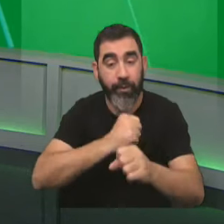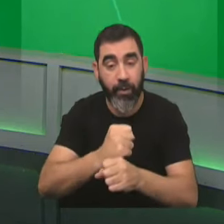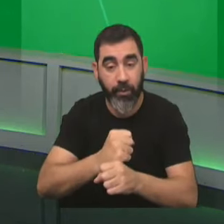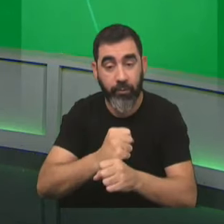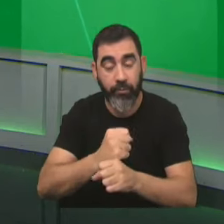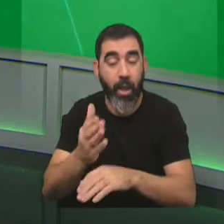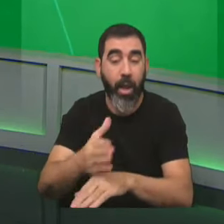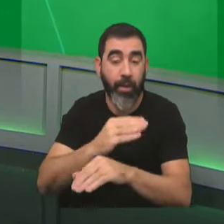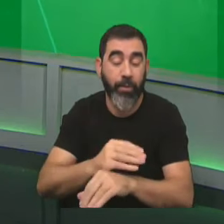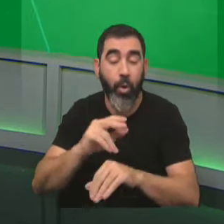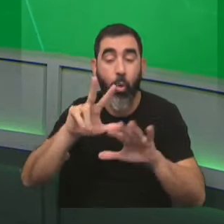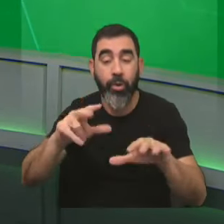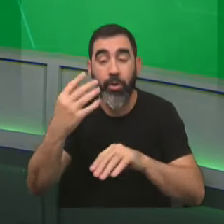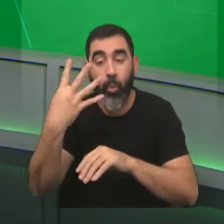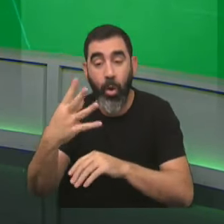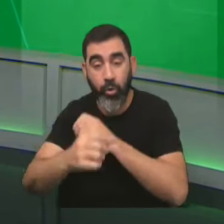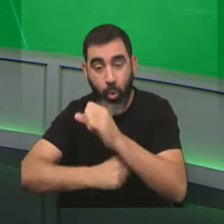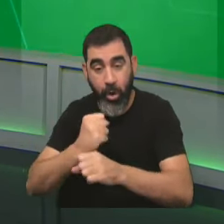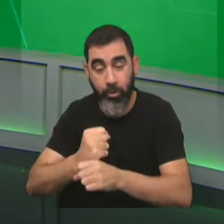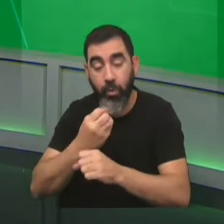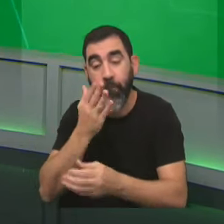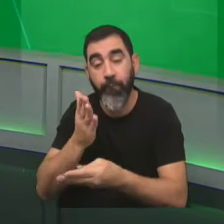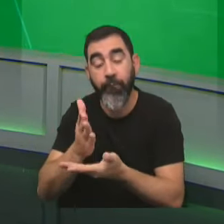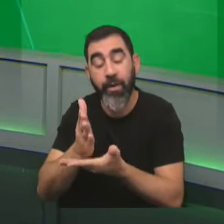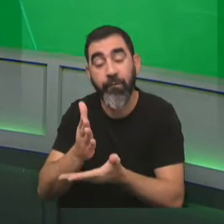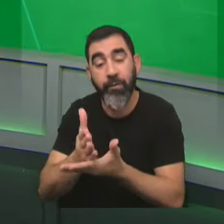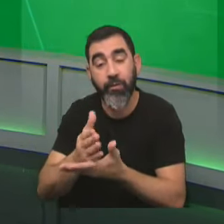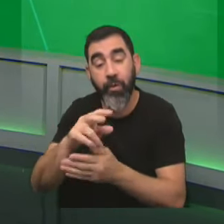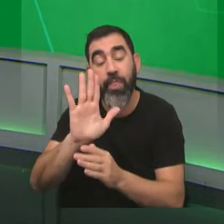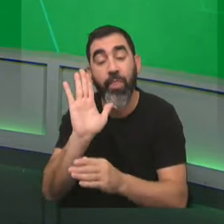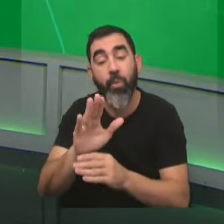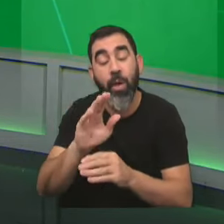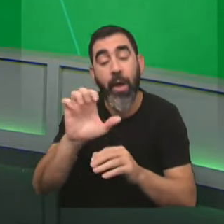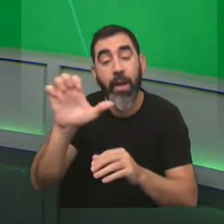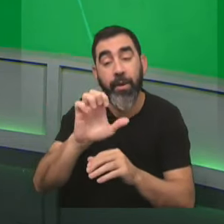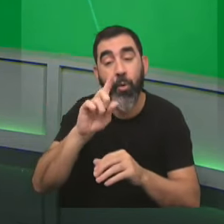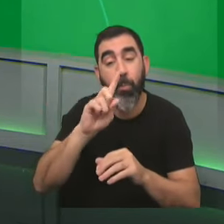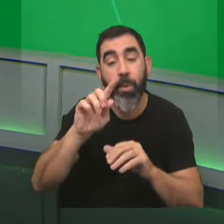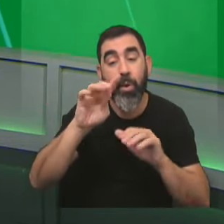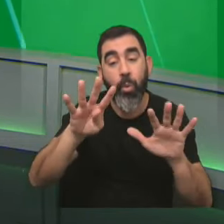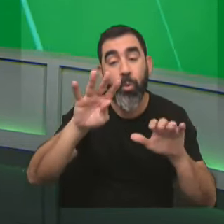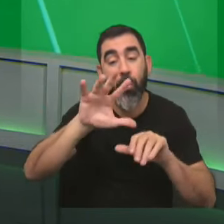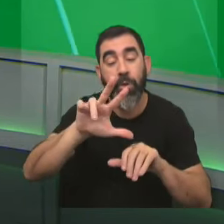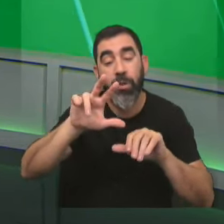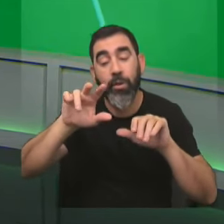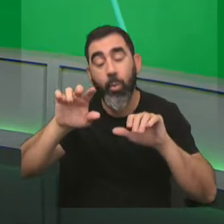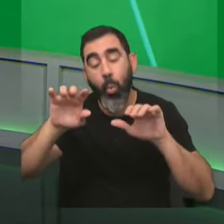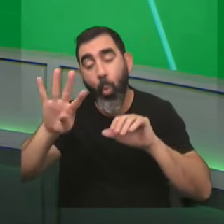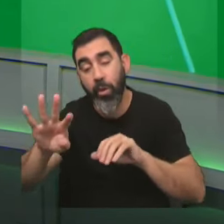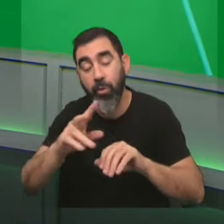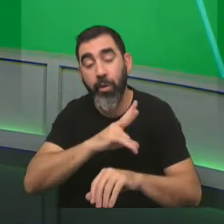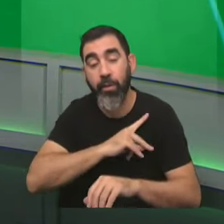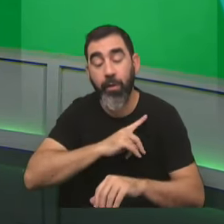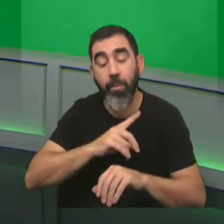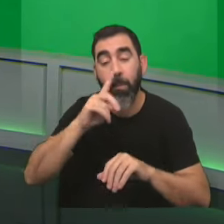anteriores al 84 otro beneficio para quienes adquirieron deuda entre enero de 1984 y diciembre de